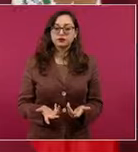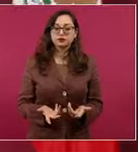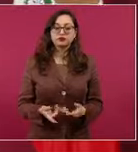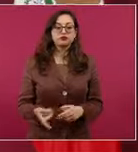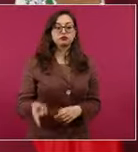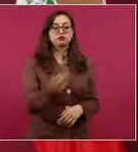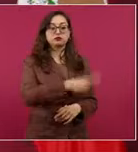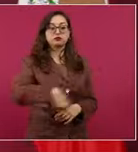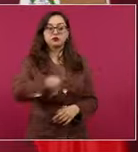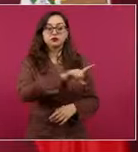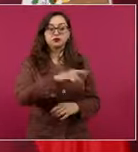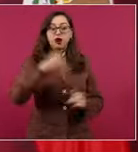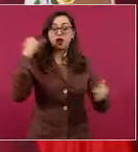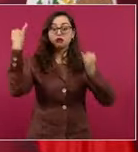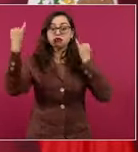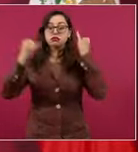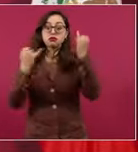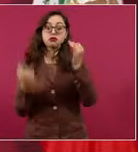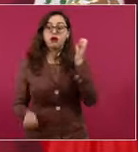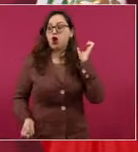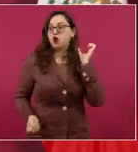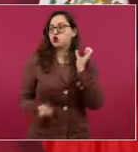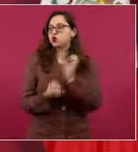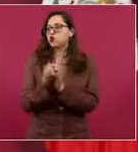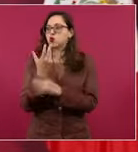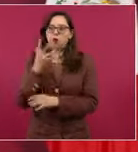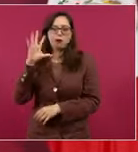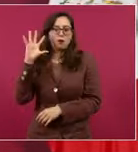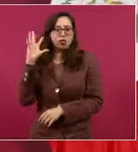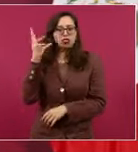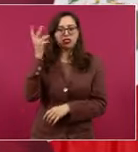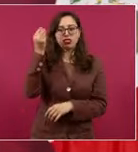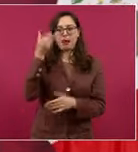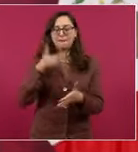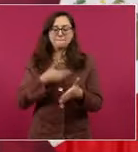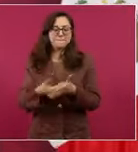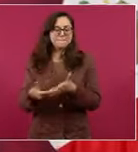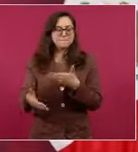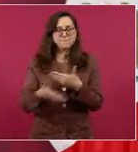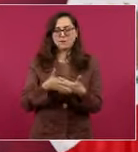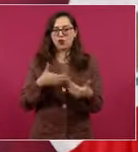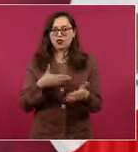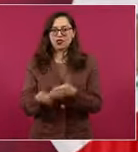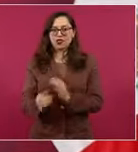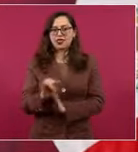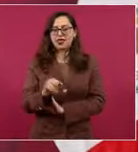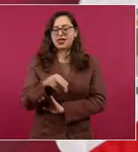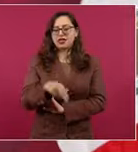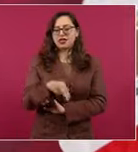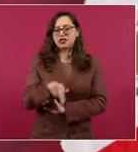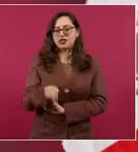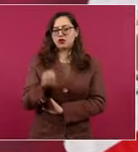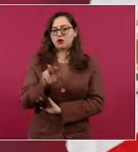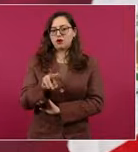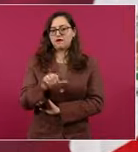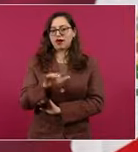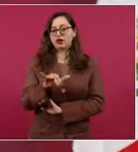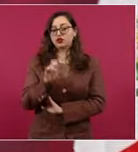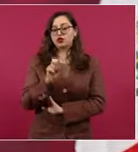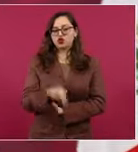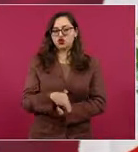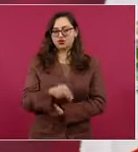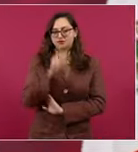innovaciones tecnológicas y era